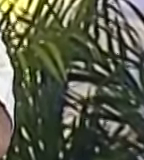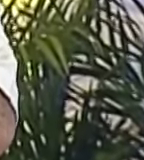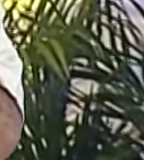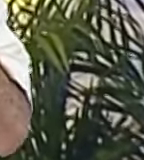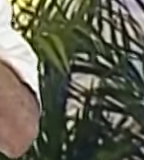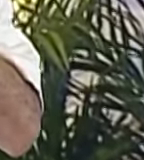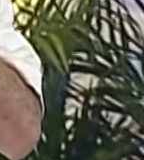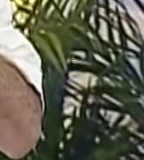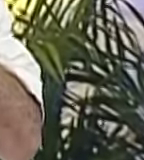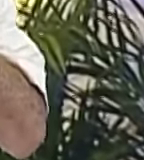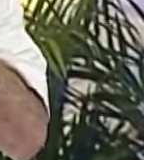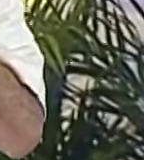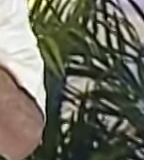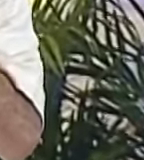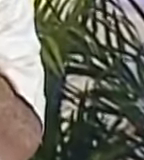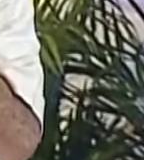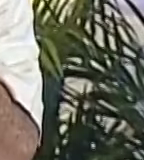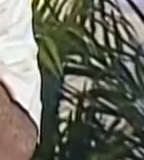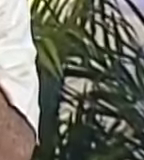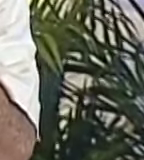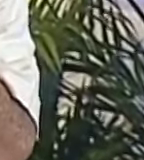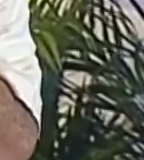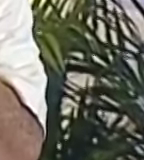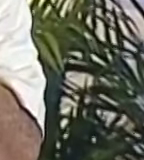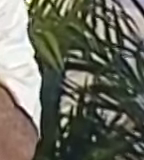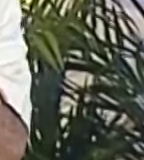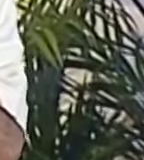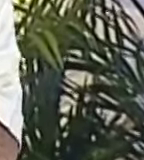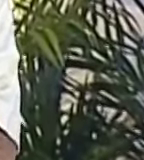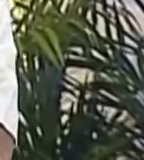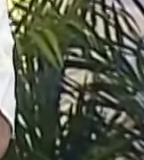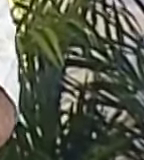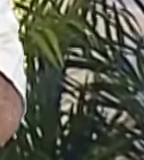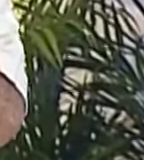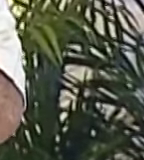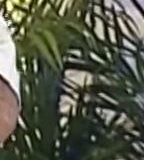a la directora del Museo Histórico Militar,